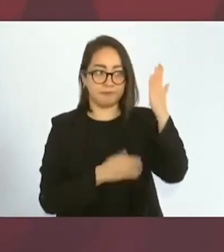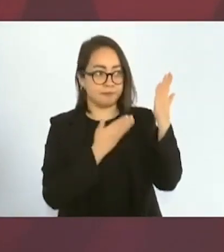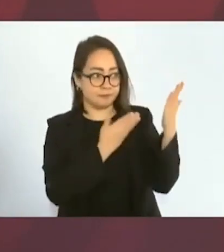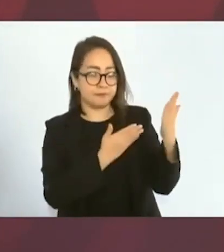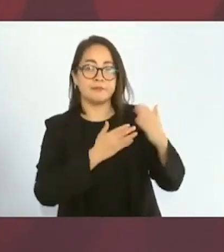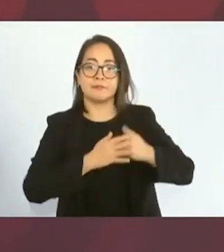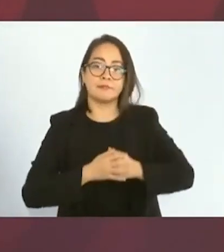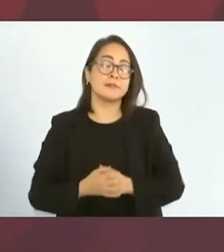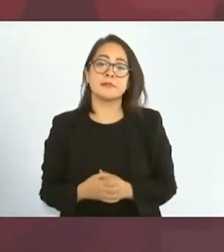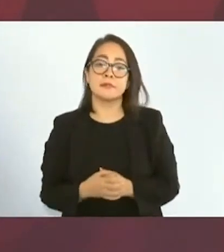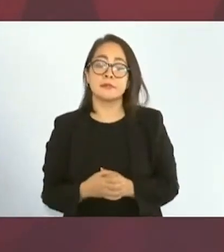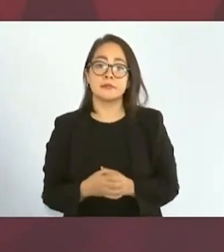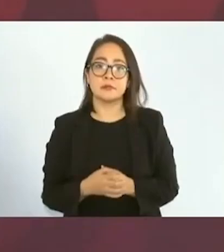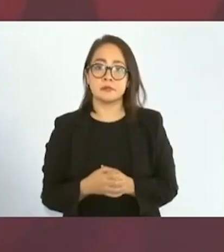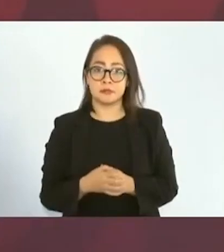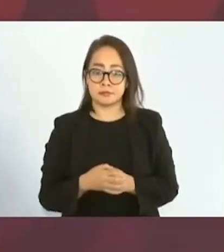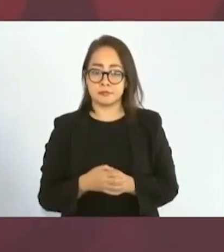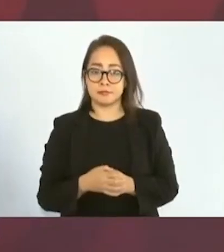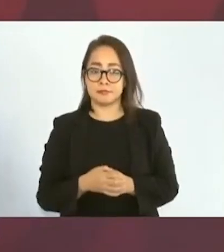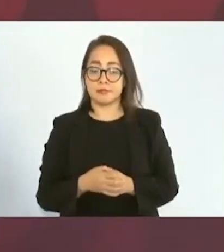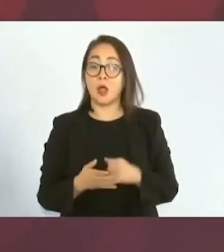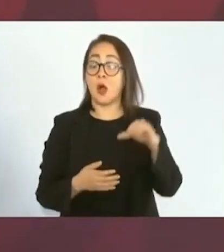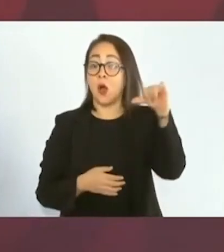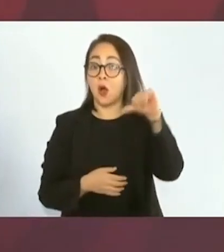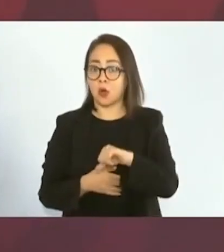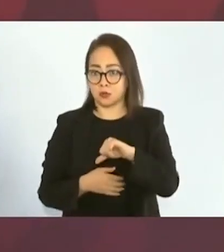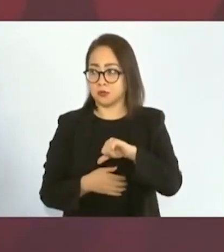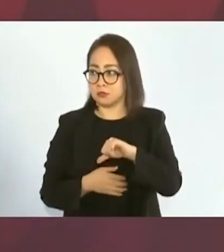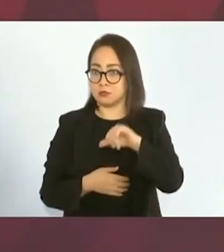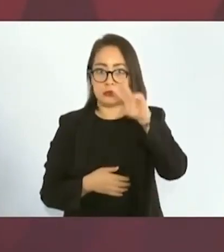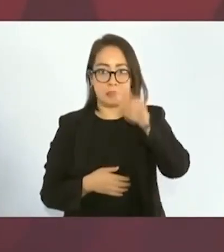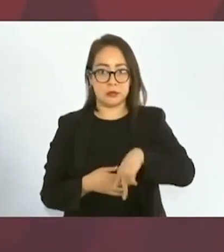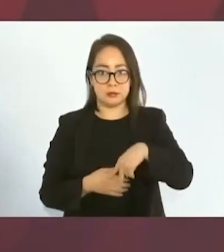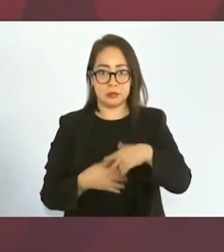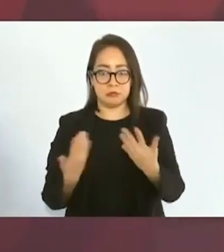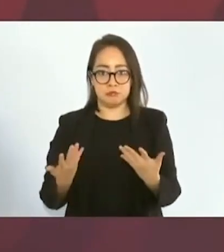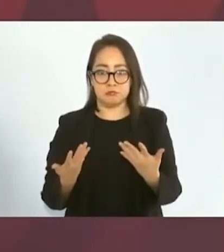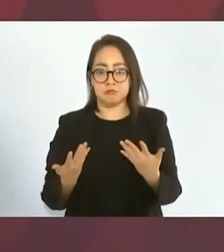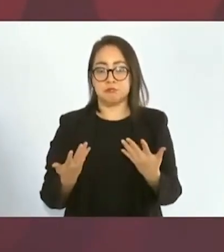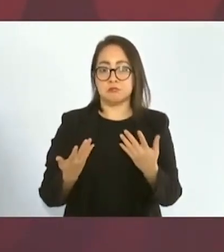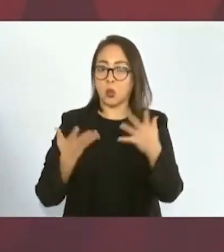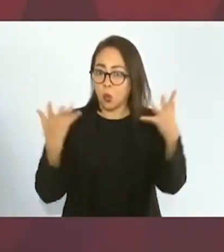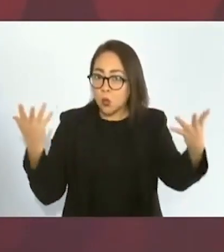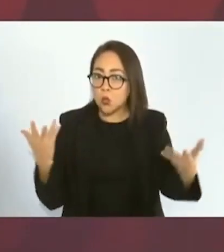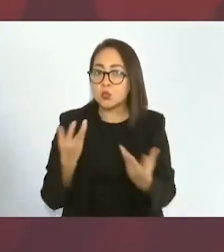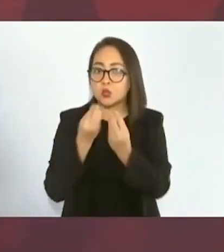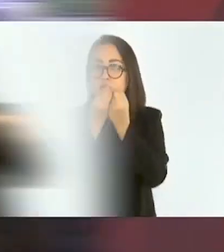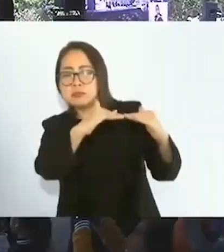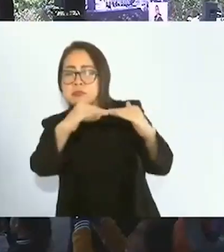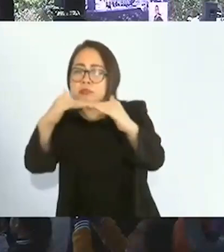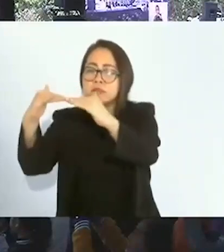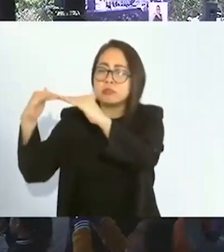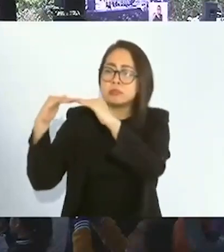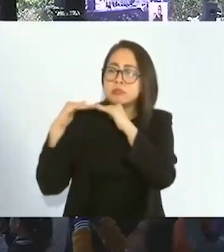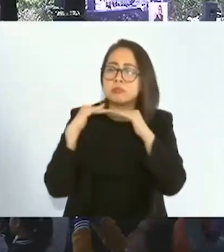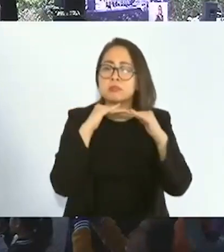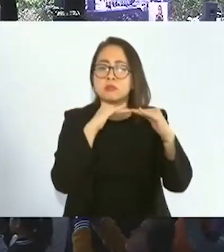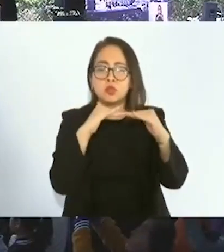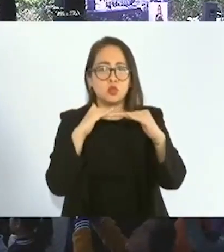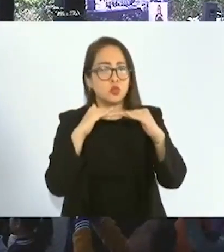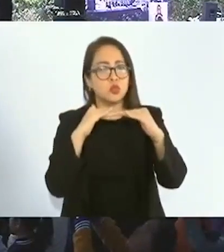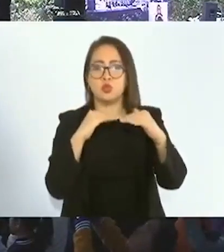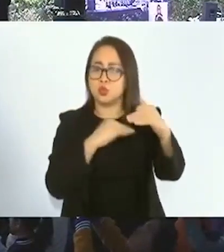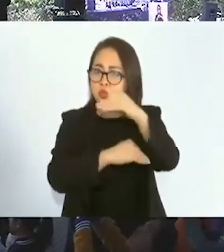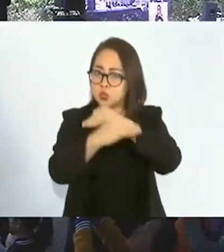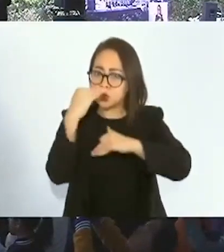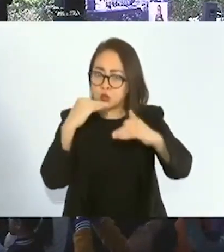aumentos al salario mínimo estén alineados con la inflación y revisar la reforma de pensiones implementada durante el gobierno de Ernesto Cedillo. Durante la conmemoración